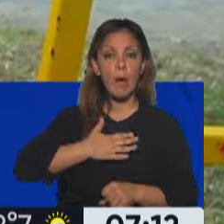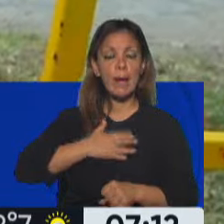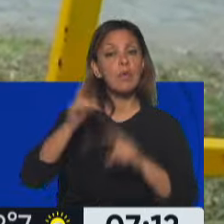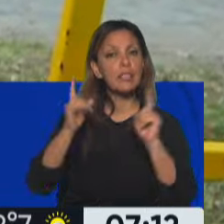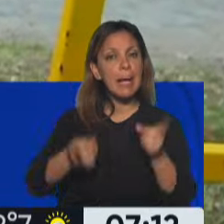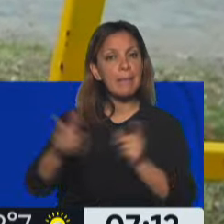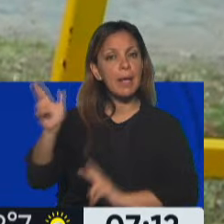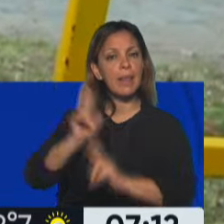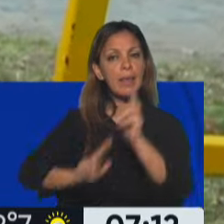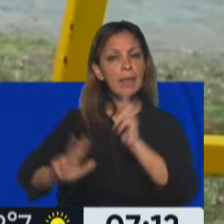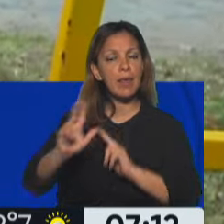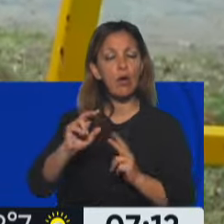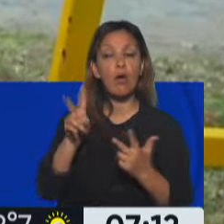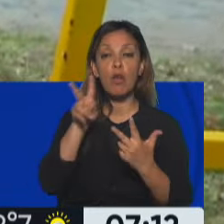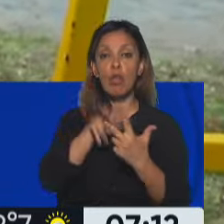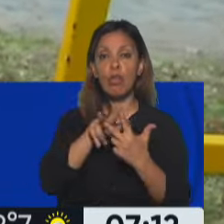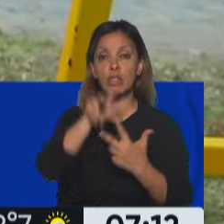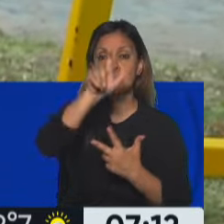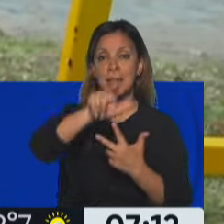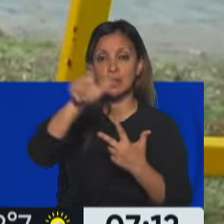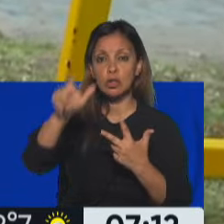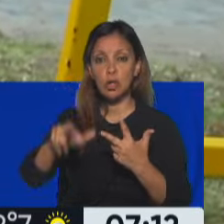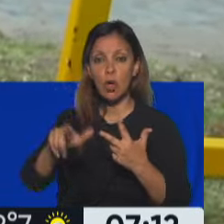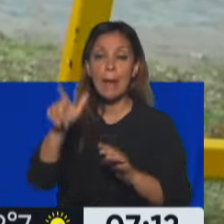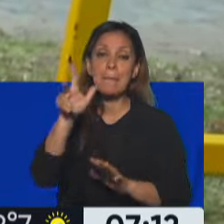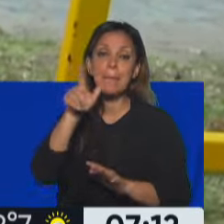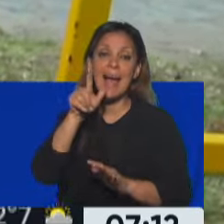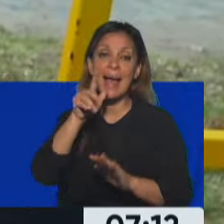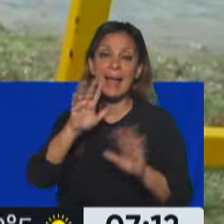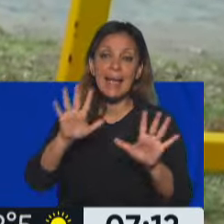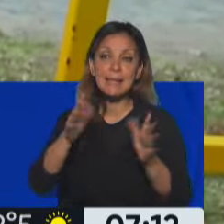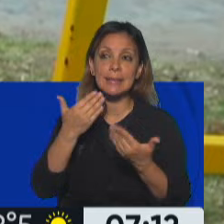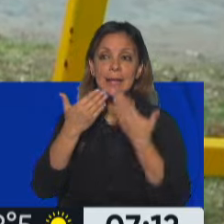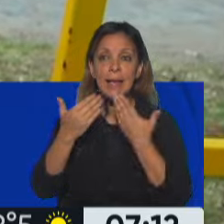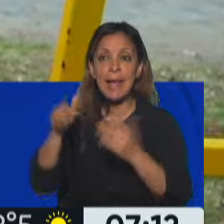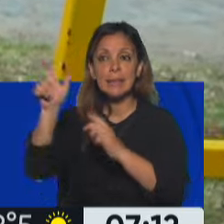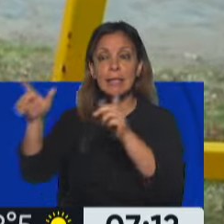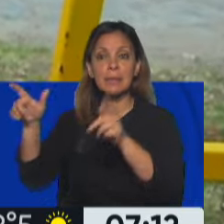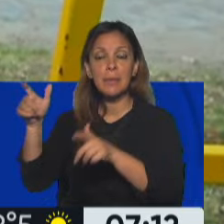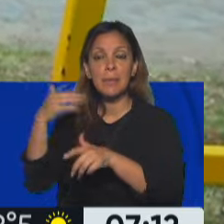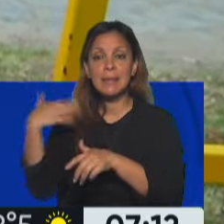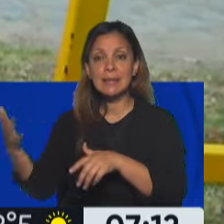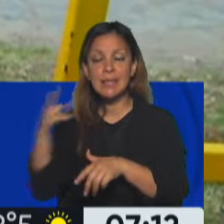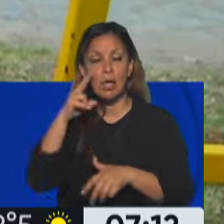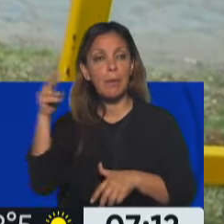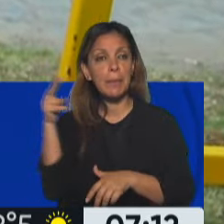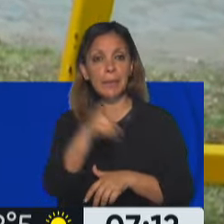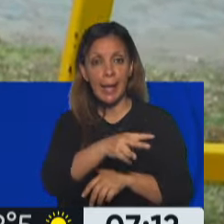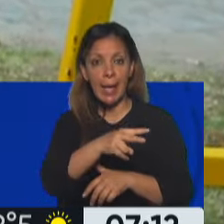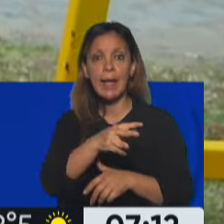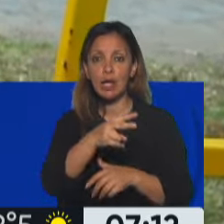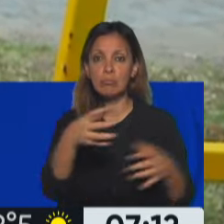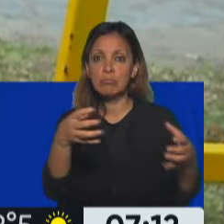también de dos personas que, según se pudo reconstruir, pudieron reconstruir los vecinos, estaban junto a la mujer que